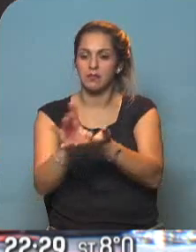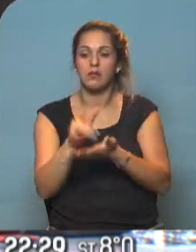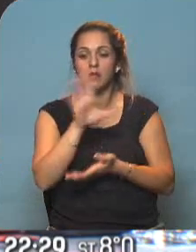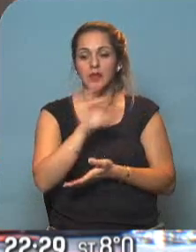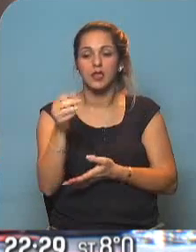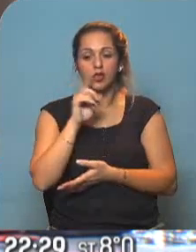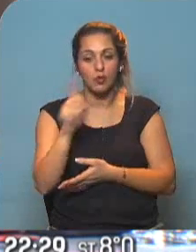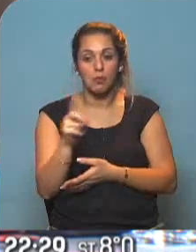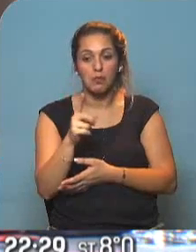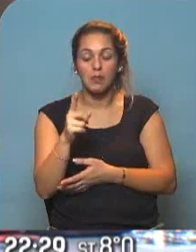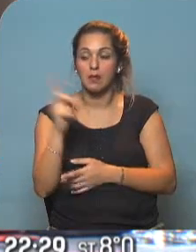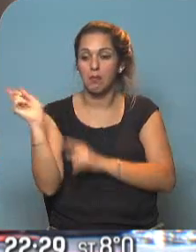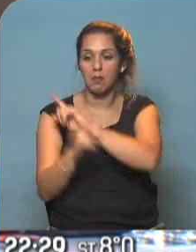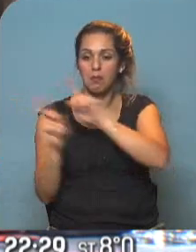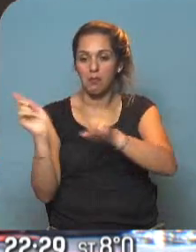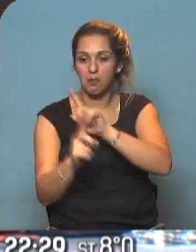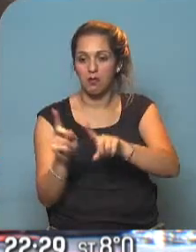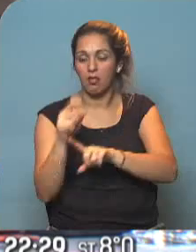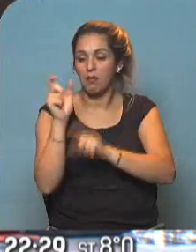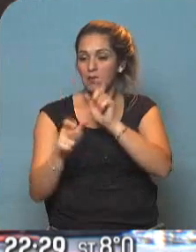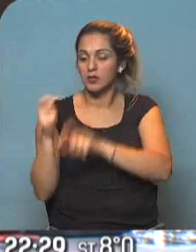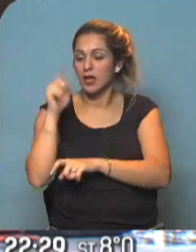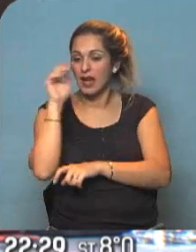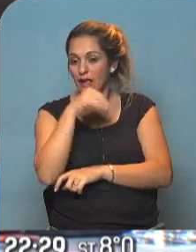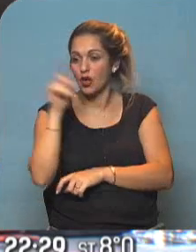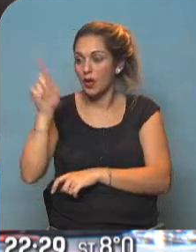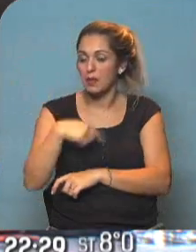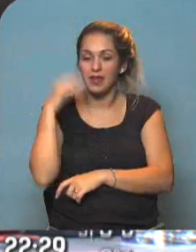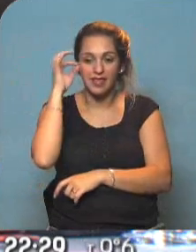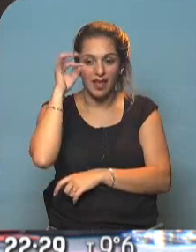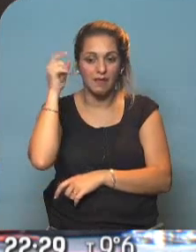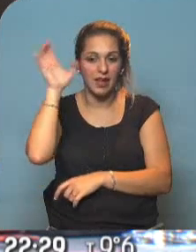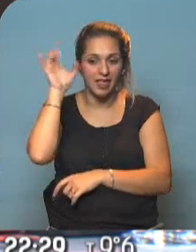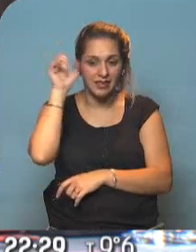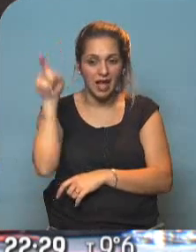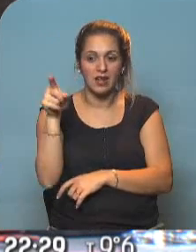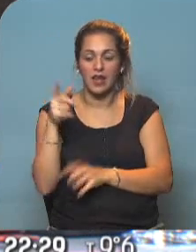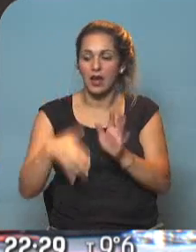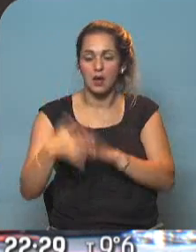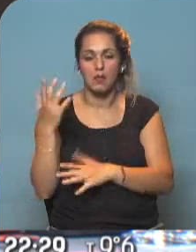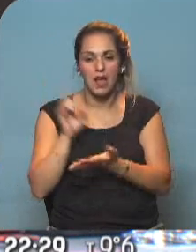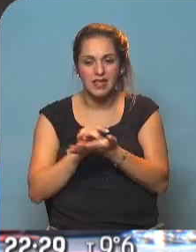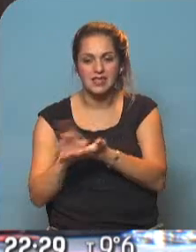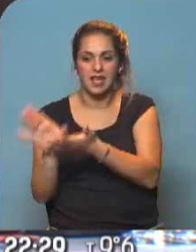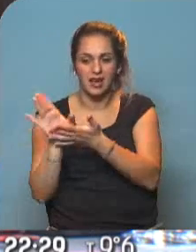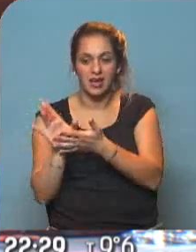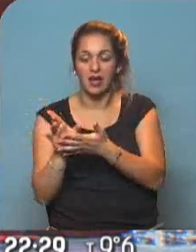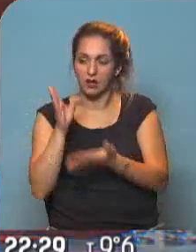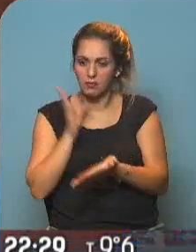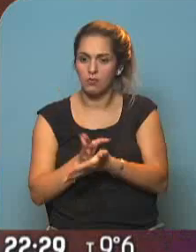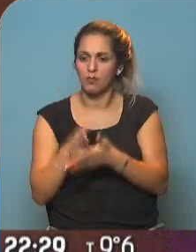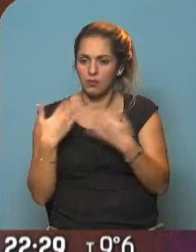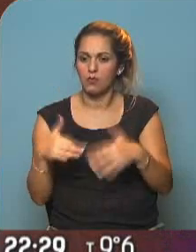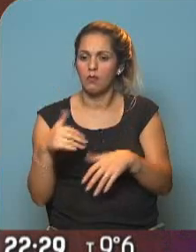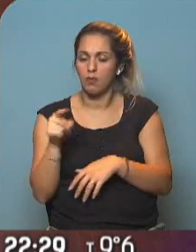inmigrantes negros, 500.000 inmigrantes del África, de Italia, que se propone cosas como tan severas como esa y que además lo puede